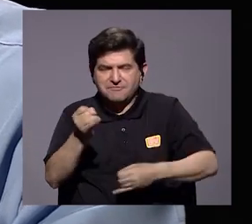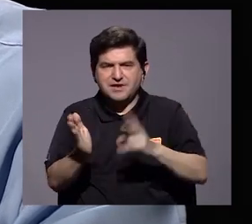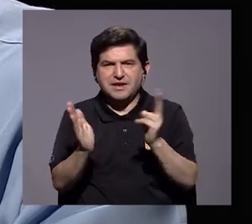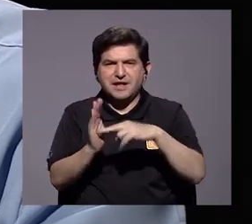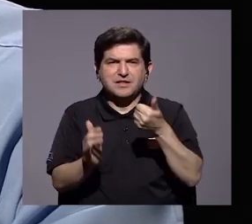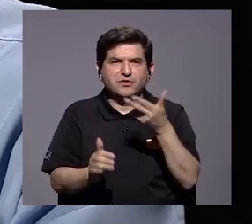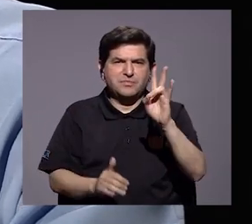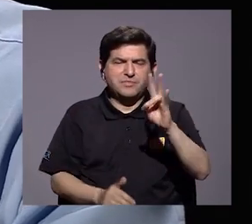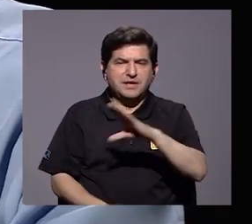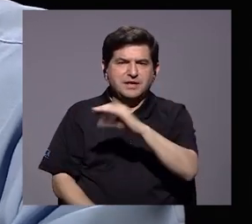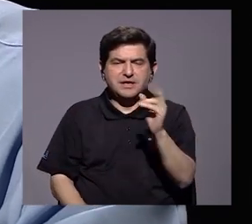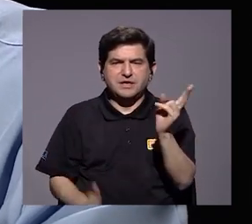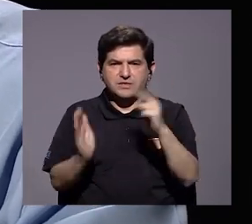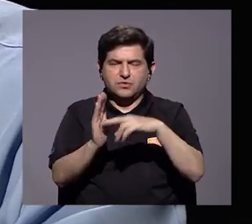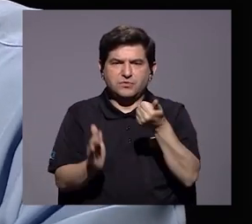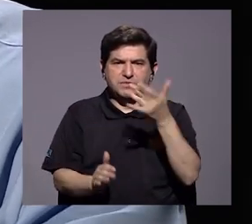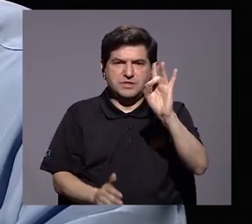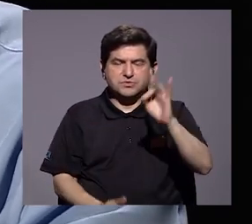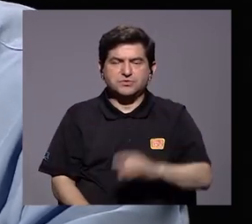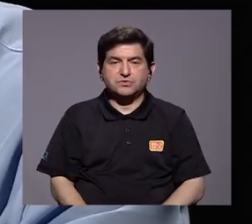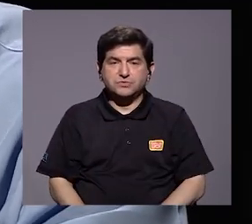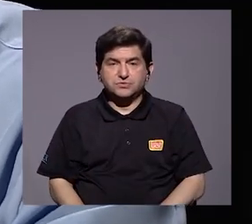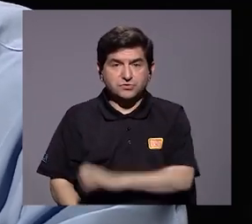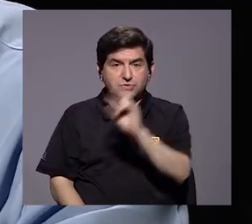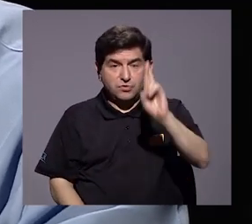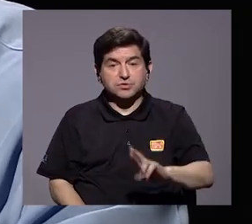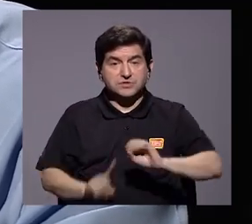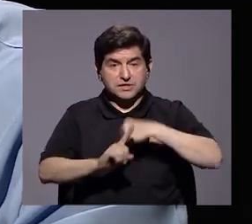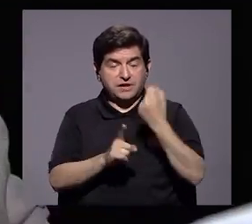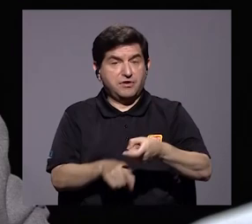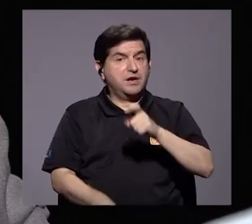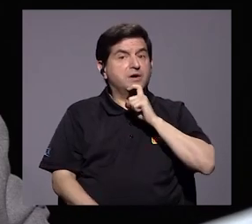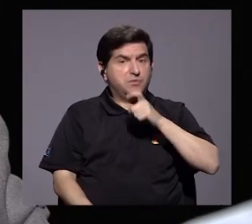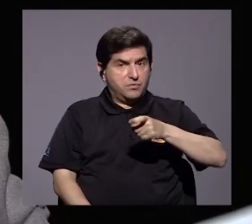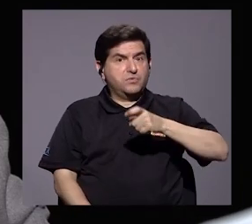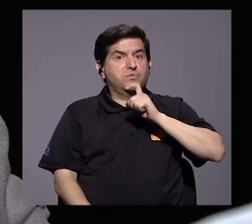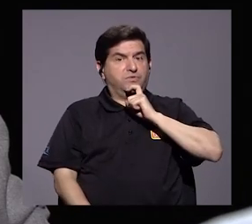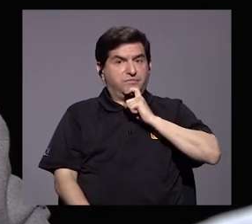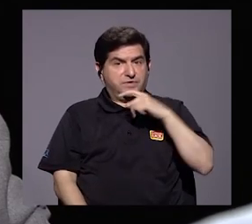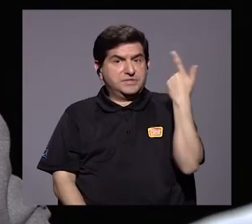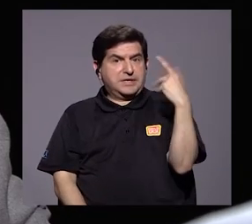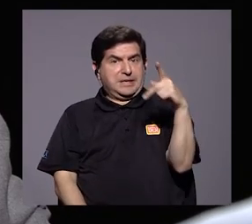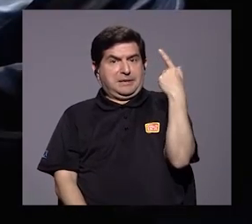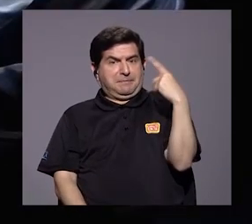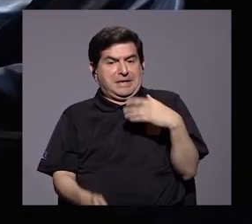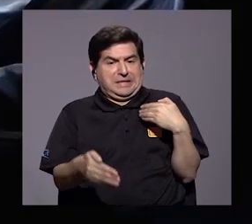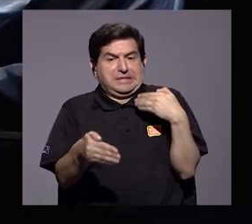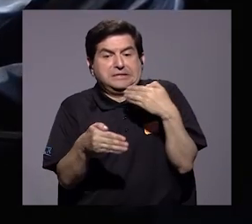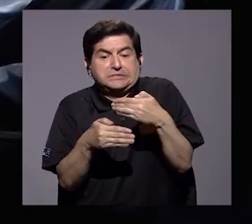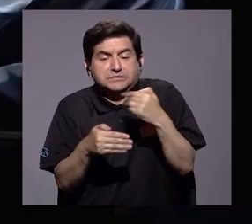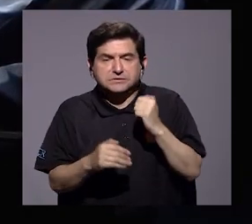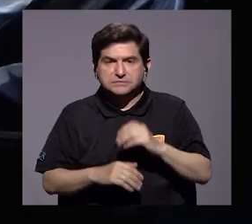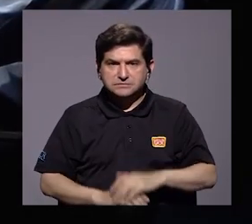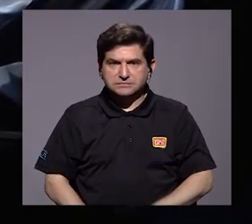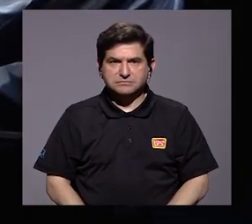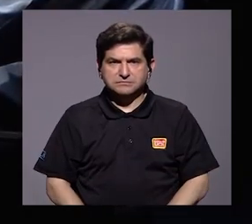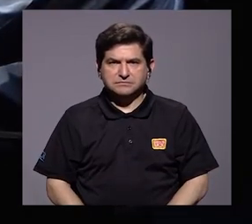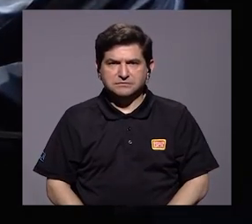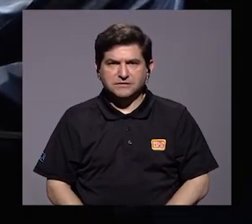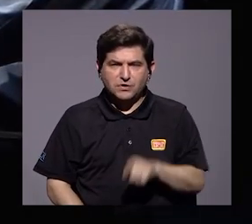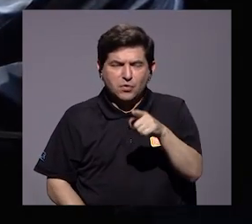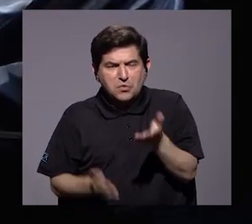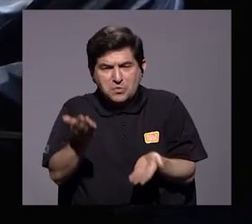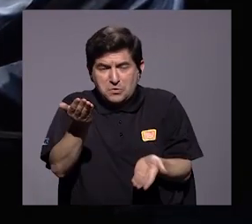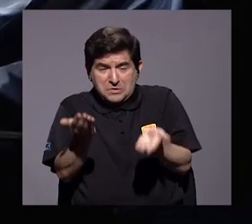finales del 2017 y durante todo el 2018 costa rica estuvo jugando con fuego al borde de un precipicio y con una